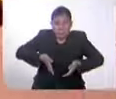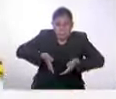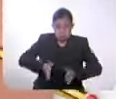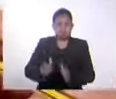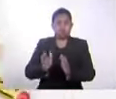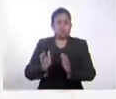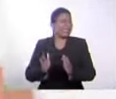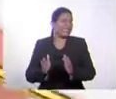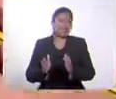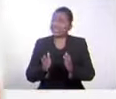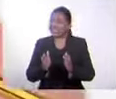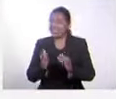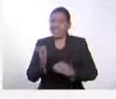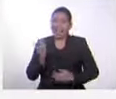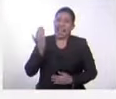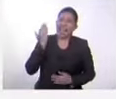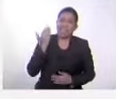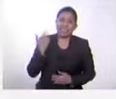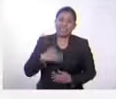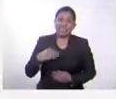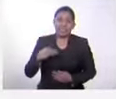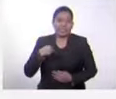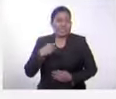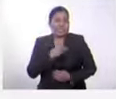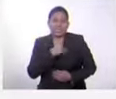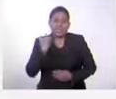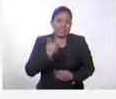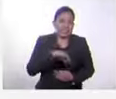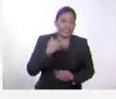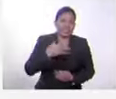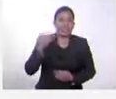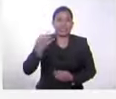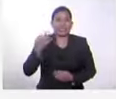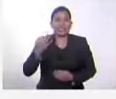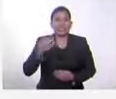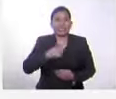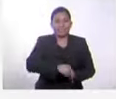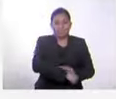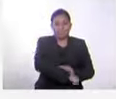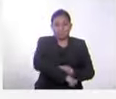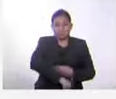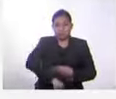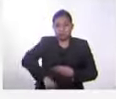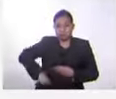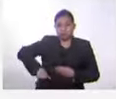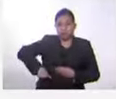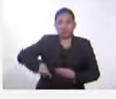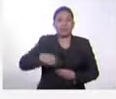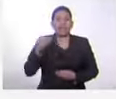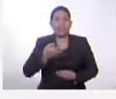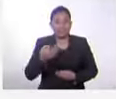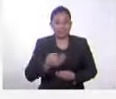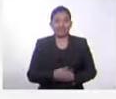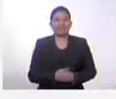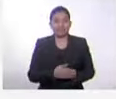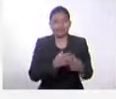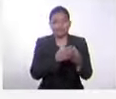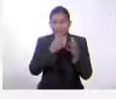y los médicos se vieron en la necesidad de realizarle una cesárea y dejar al bebé en una incubadora por un